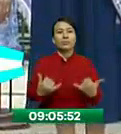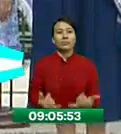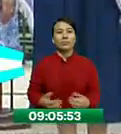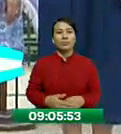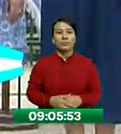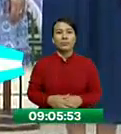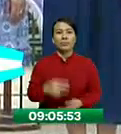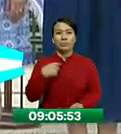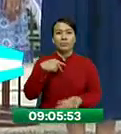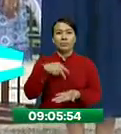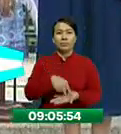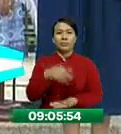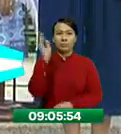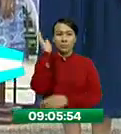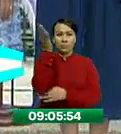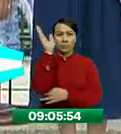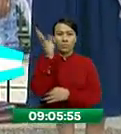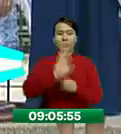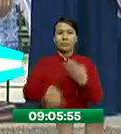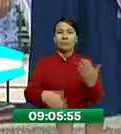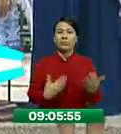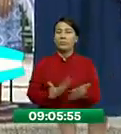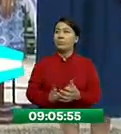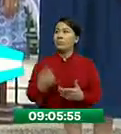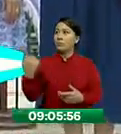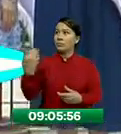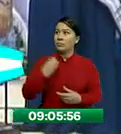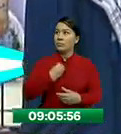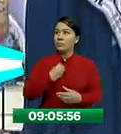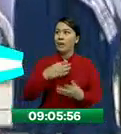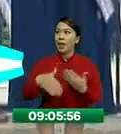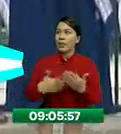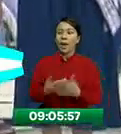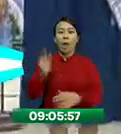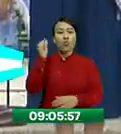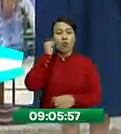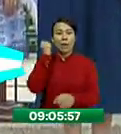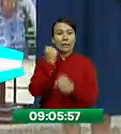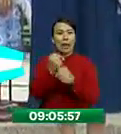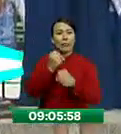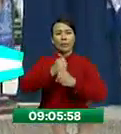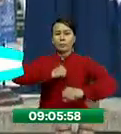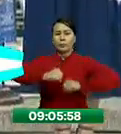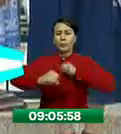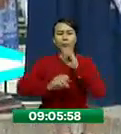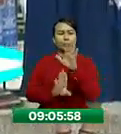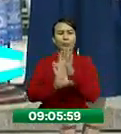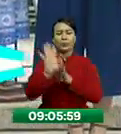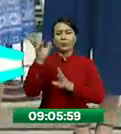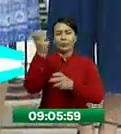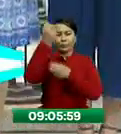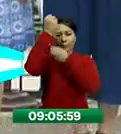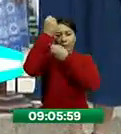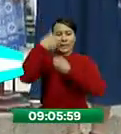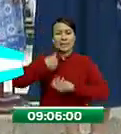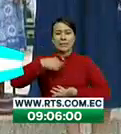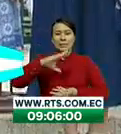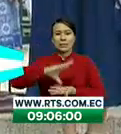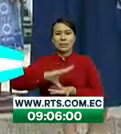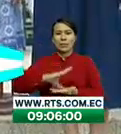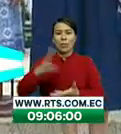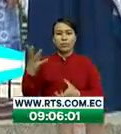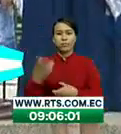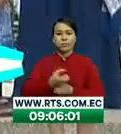mujer guayaquileña, valerosa, luchadora, emprendedora, que definitivamente nos representa y